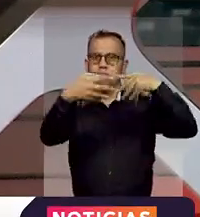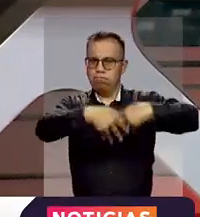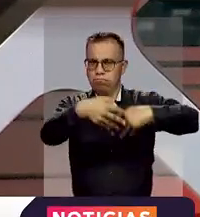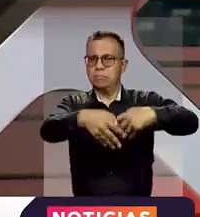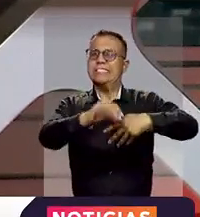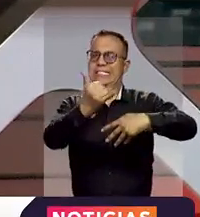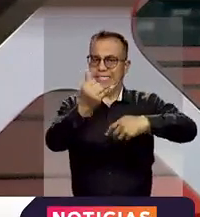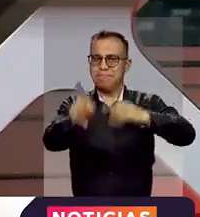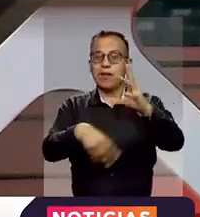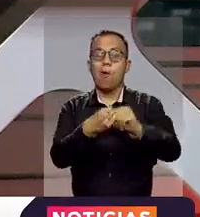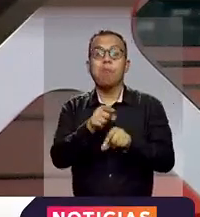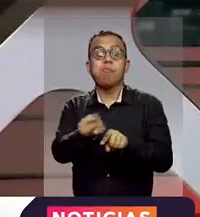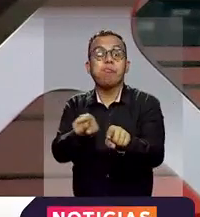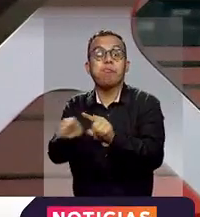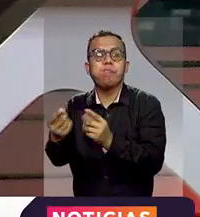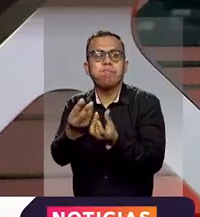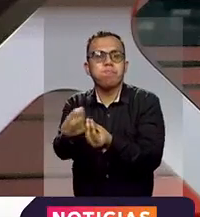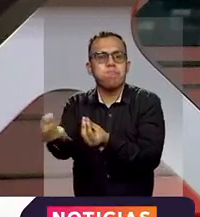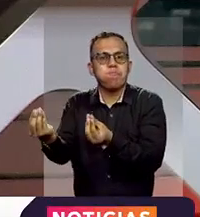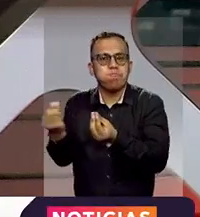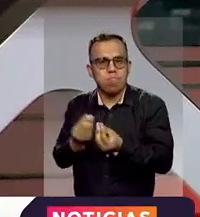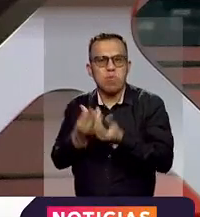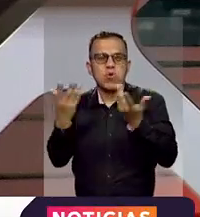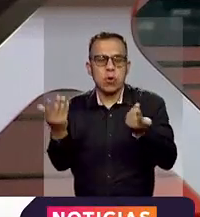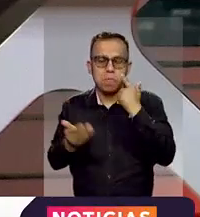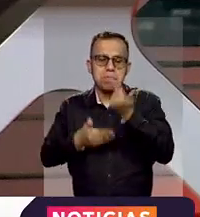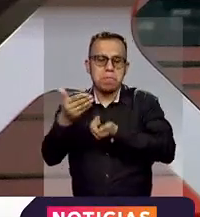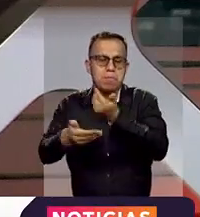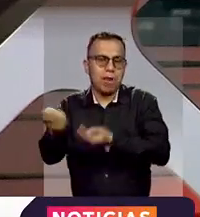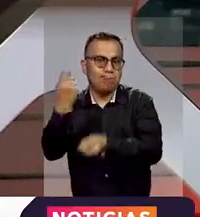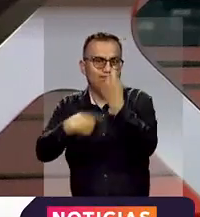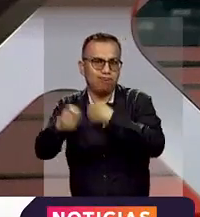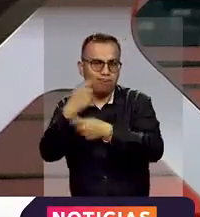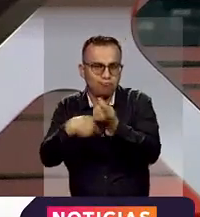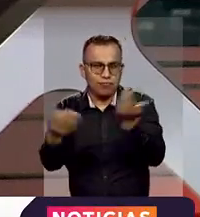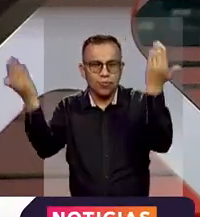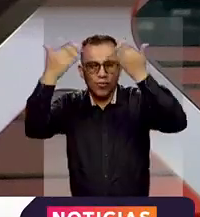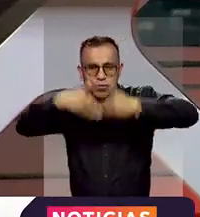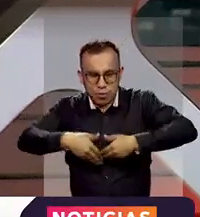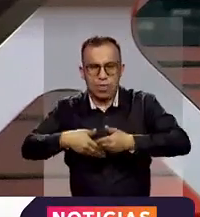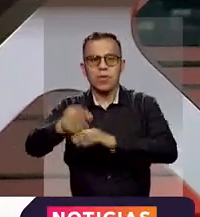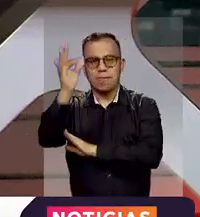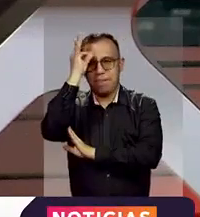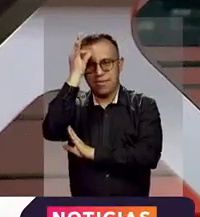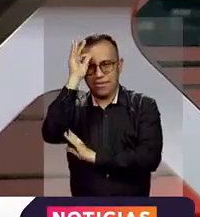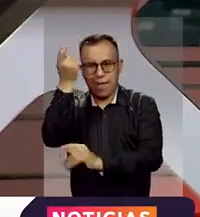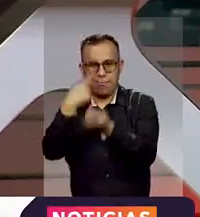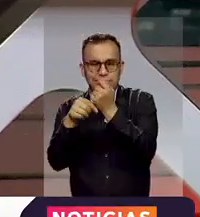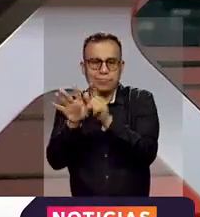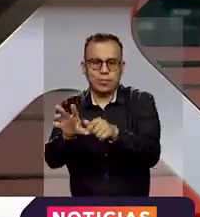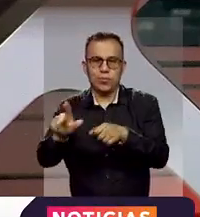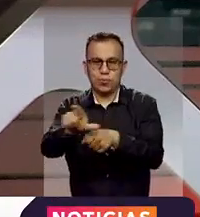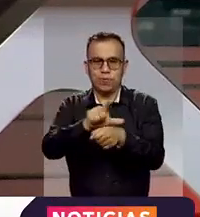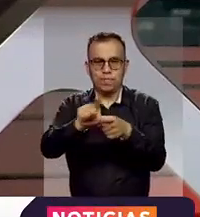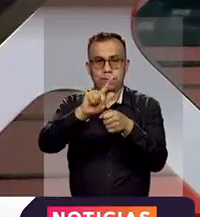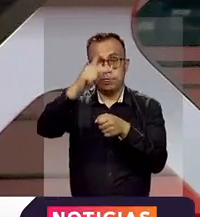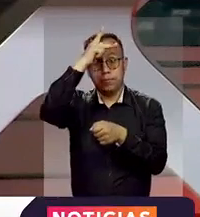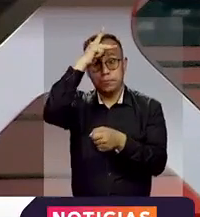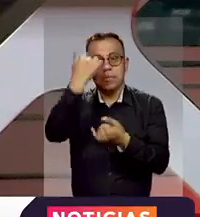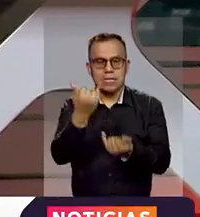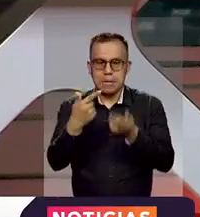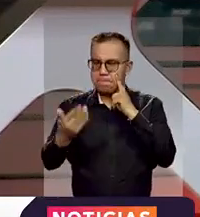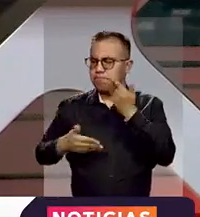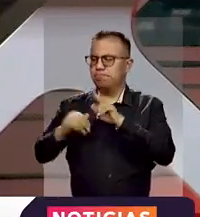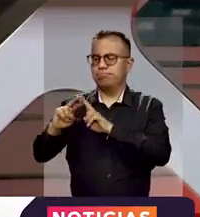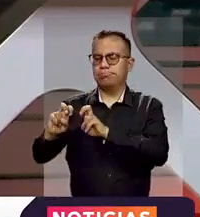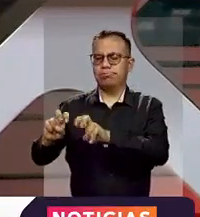manifestantes, la presencia de grupos encargados de desarrollar actividades de microtráfico en este sector de la localidad Kennedy. Afirman que ya